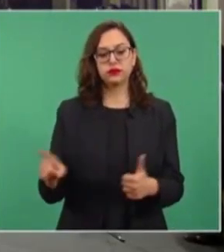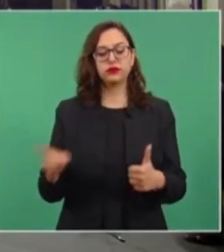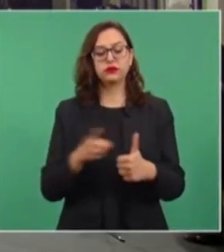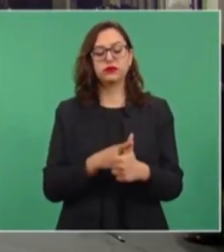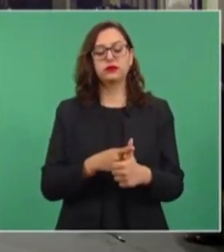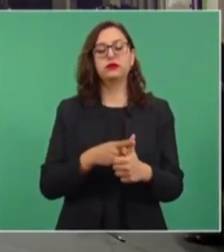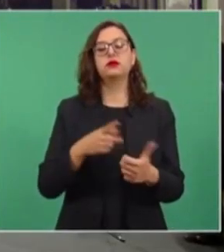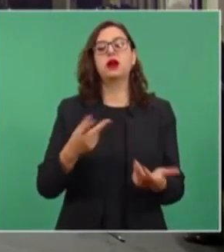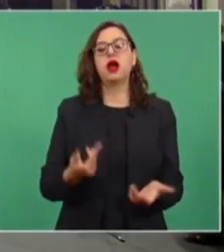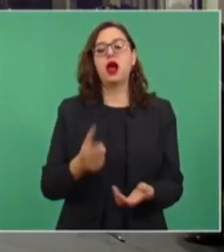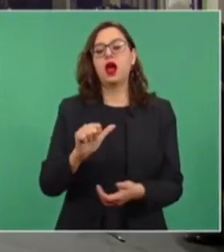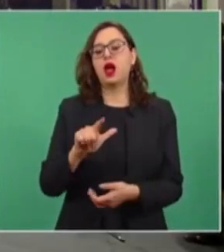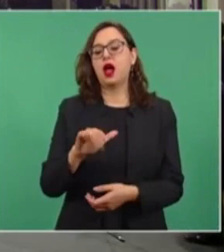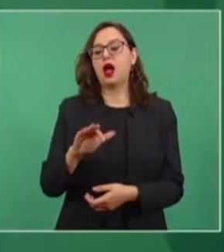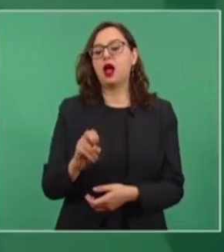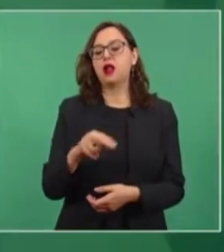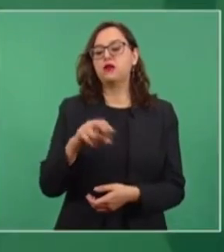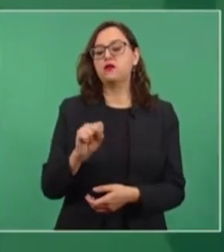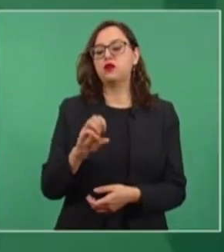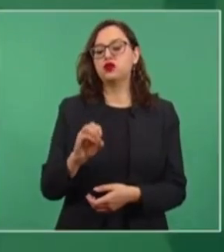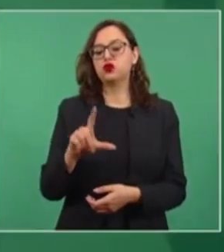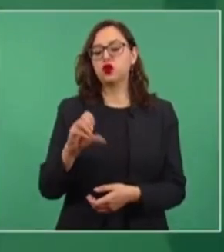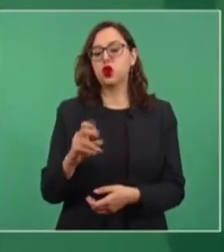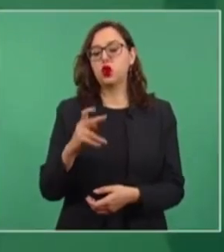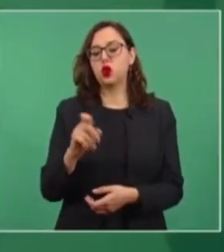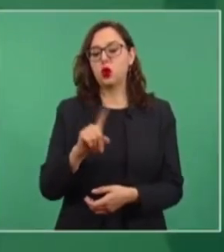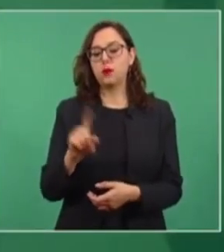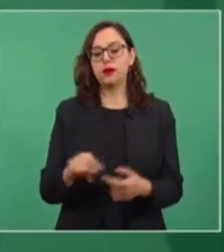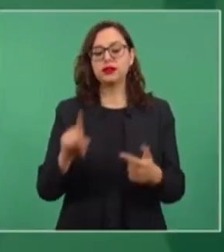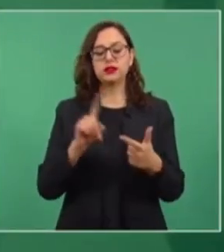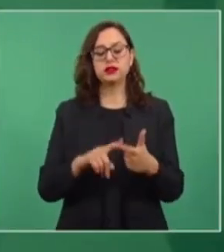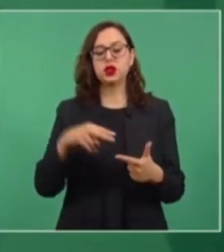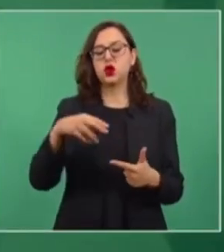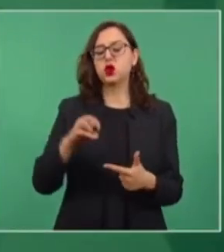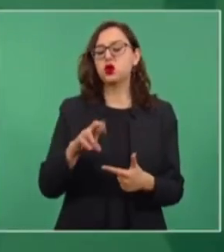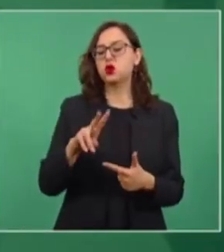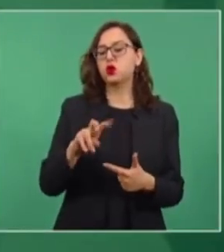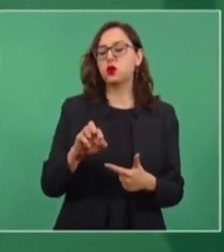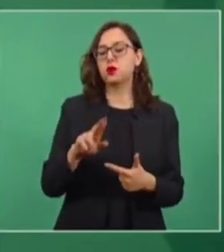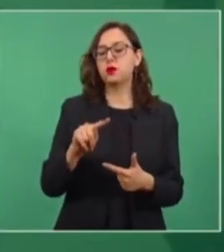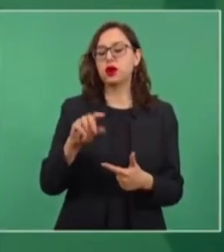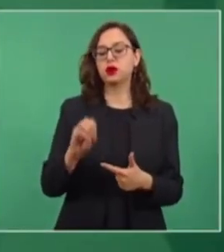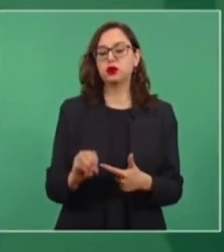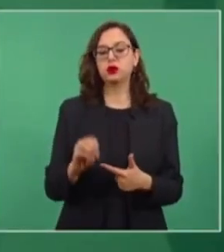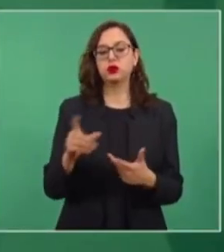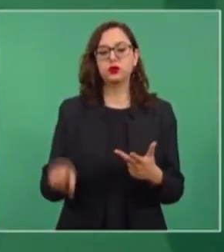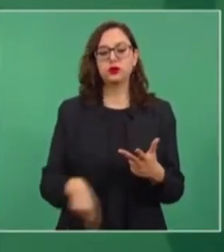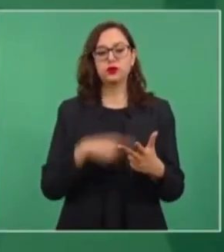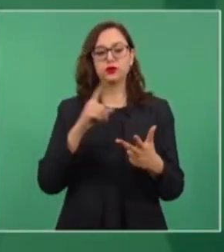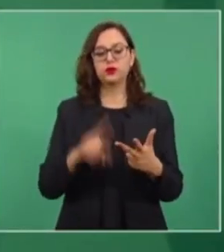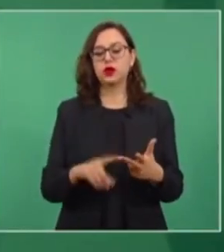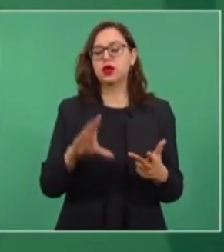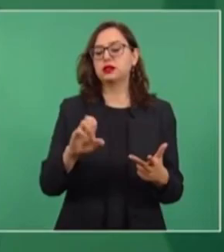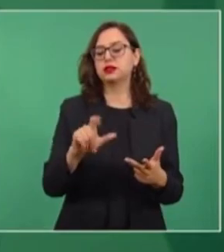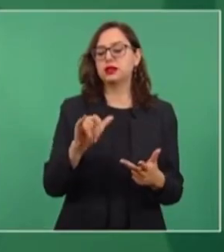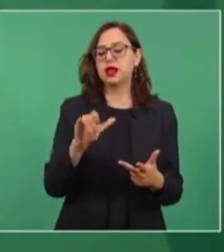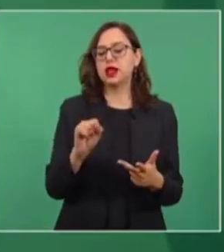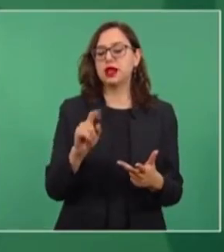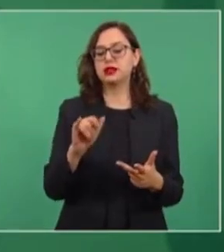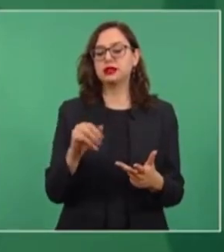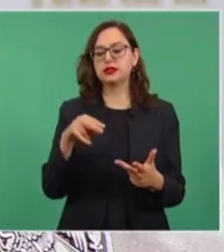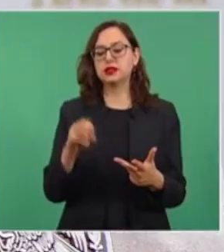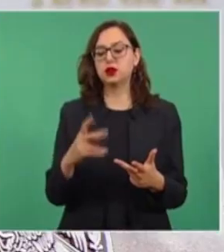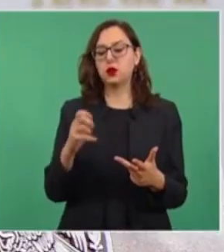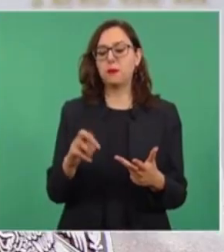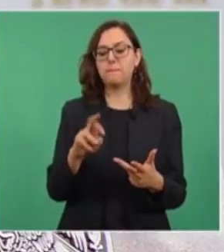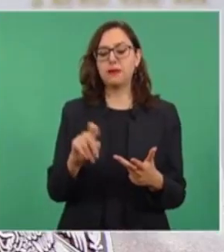Alfonso López Herrera, Norberto Domínguez Aguirre, Celestino Pérez